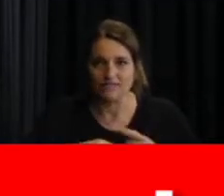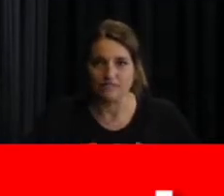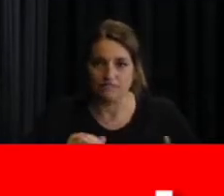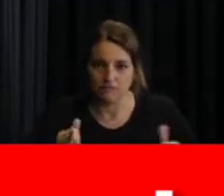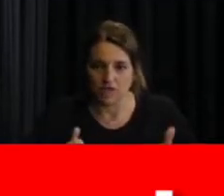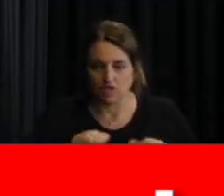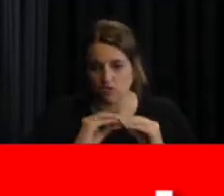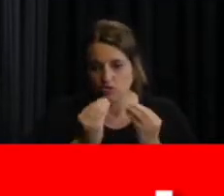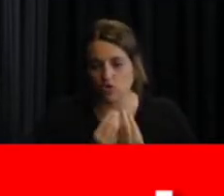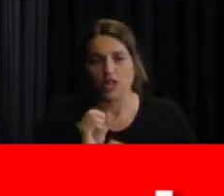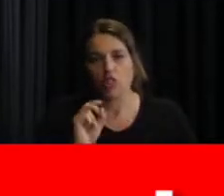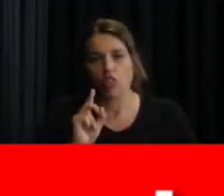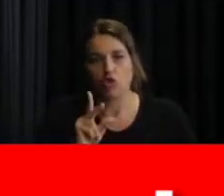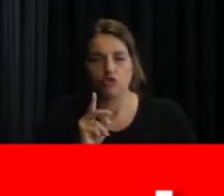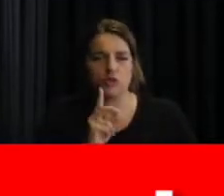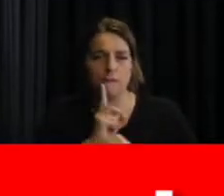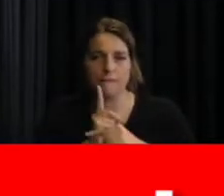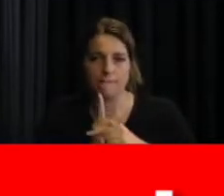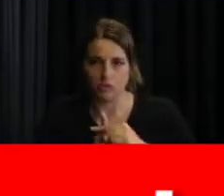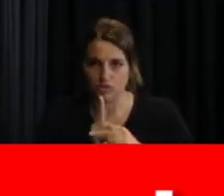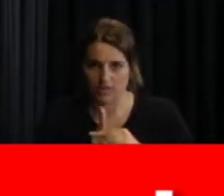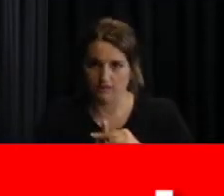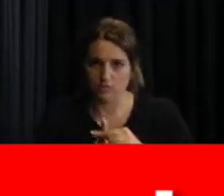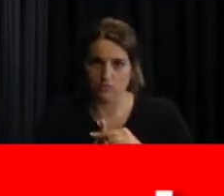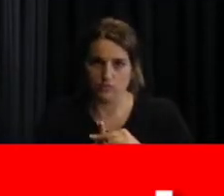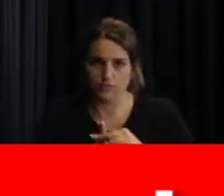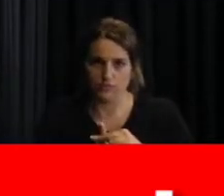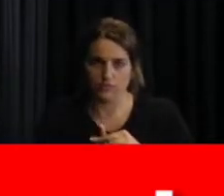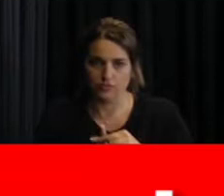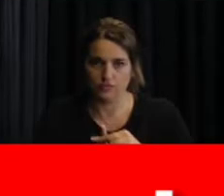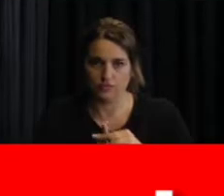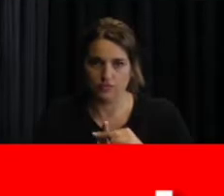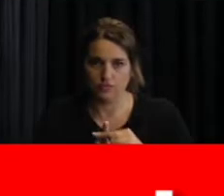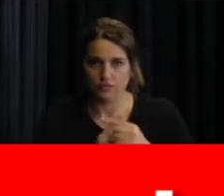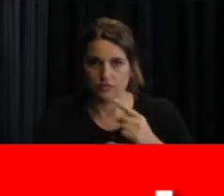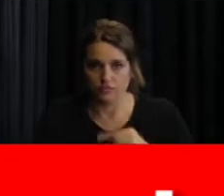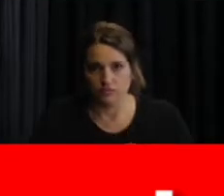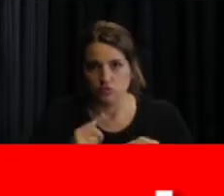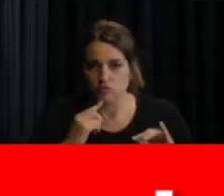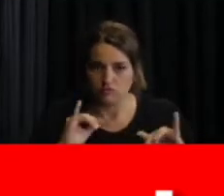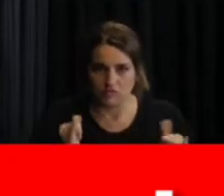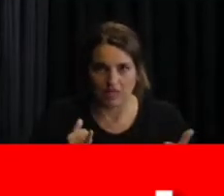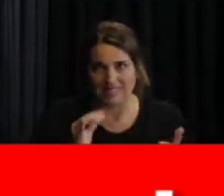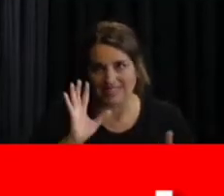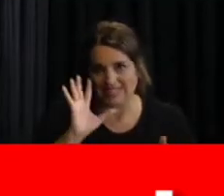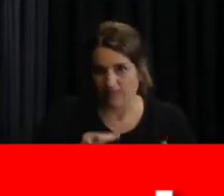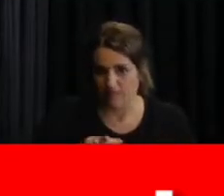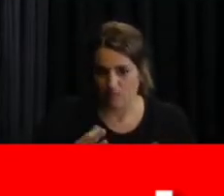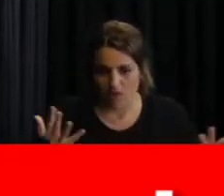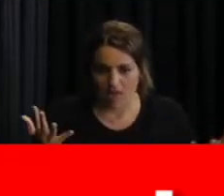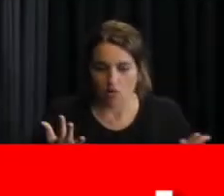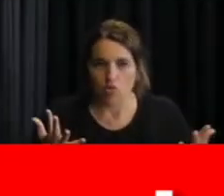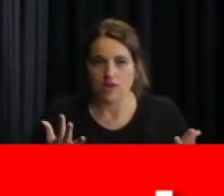cuales 12 fueron positivos de acuerdo al relevamiento último